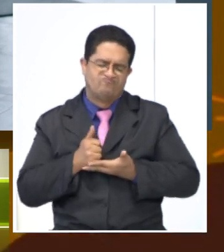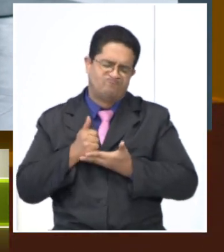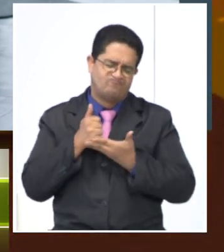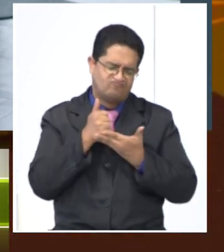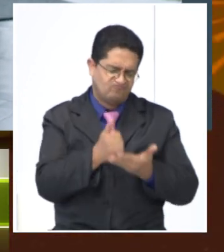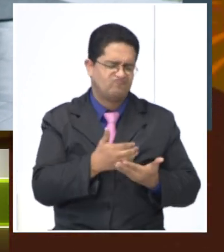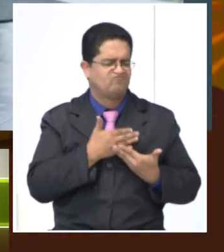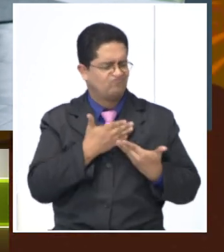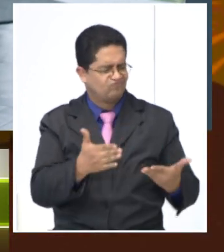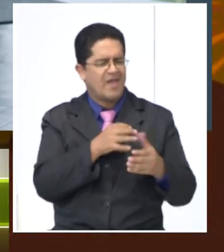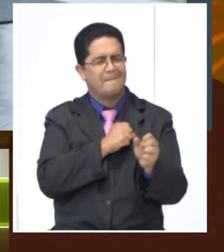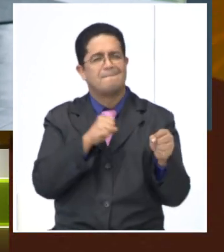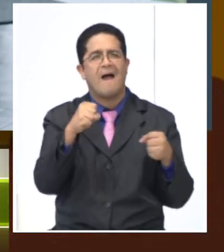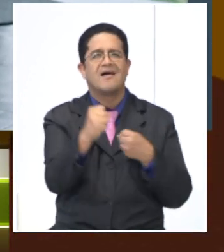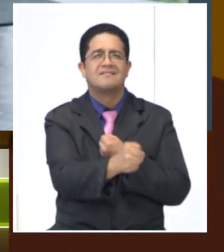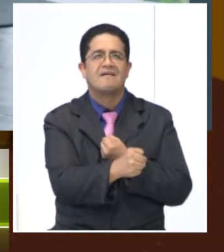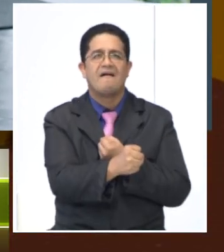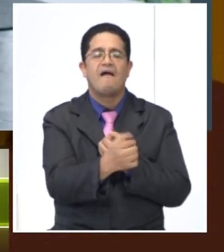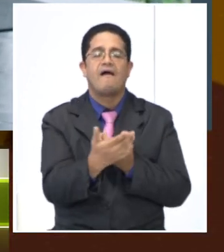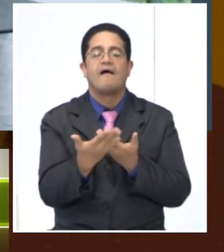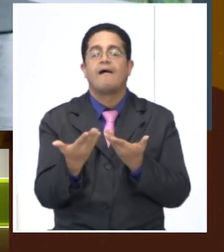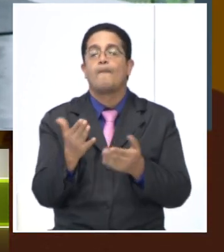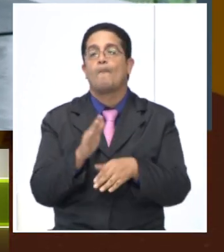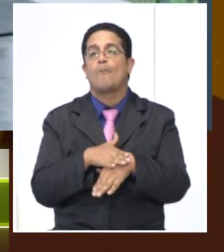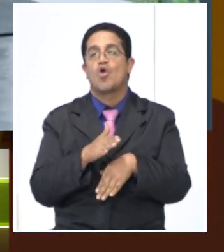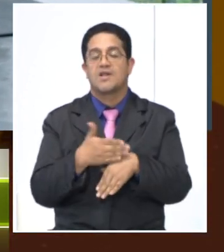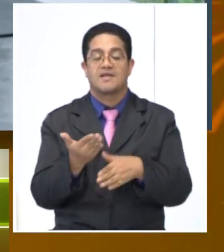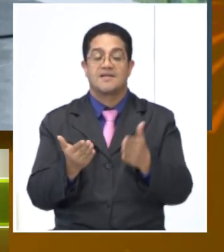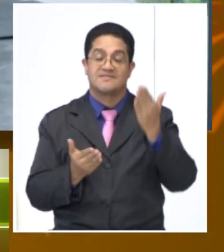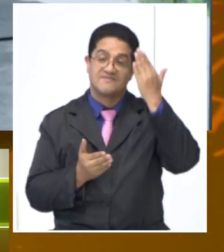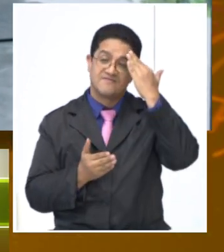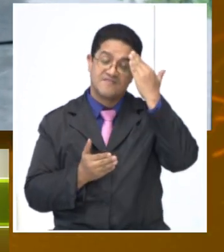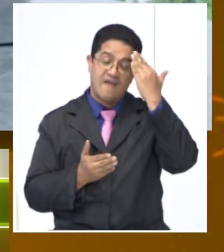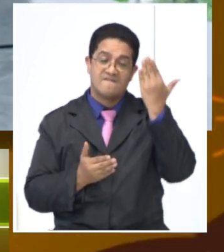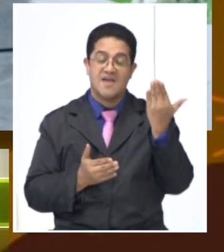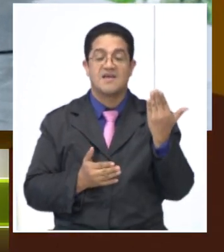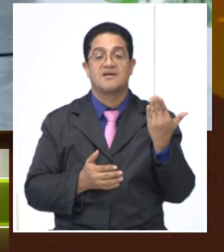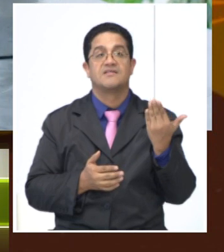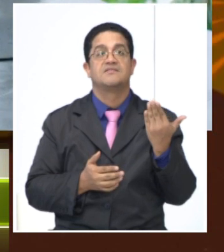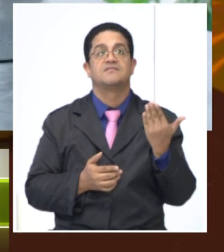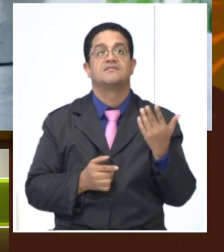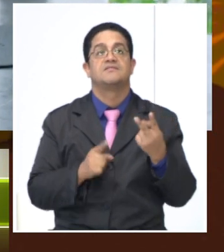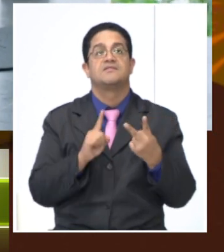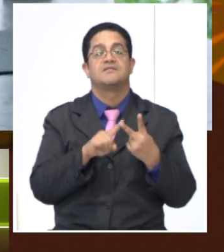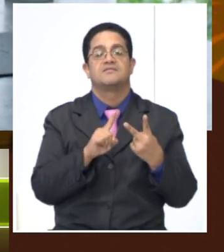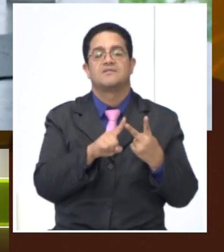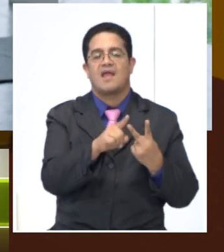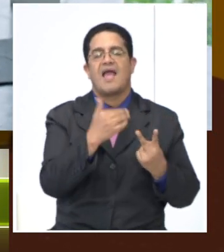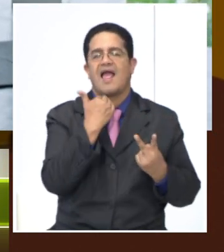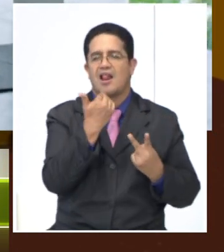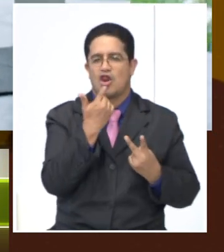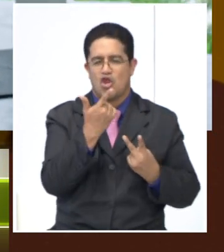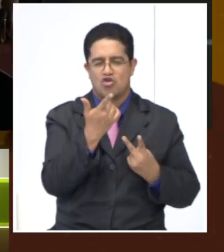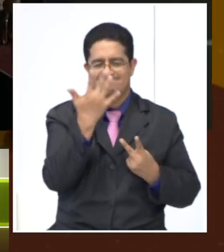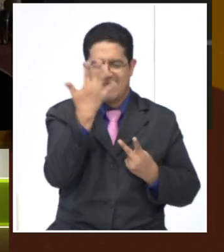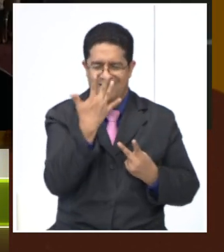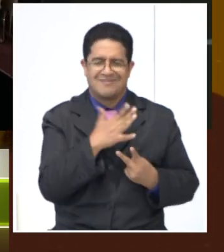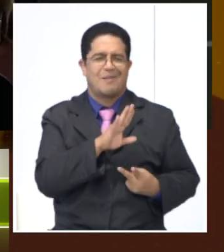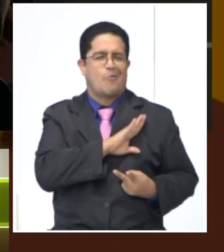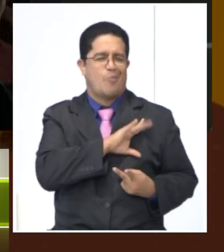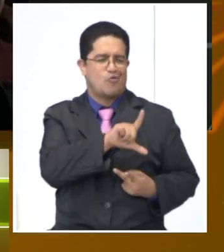por ser empáticos y por estar, porque el hecho de saber estar, incluso una de las características que también es